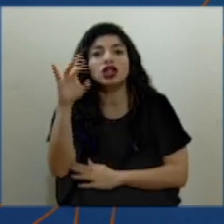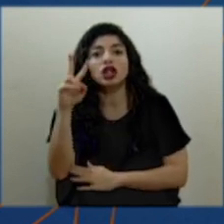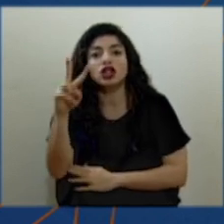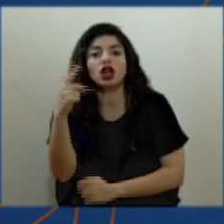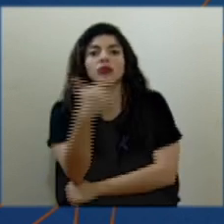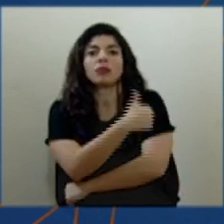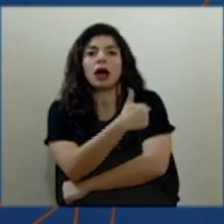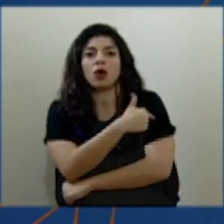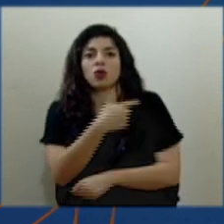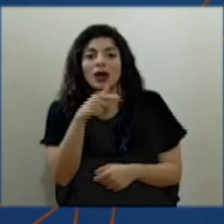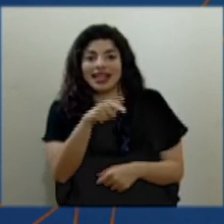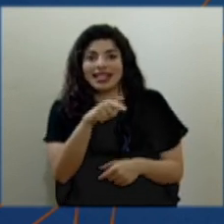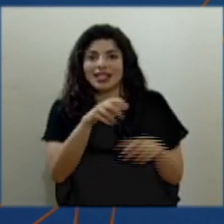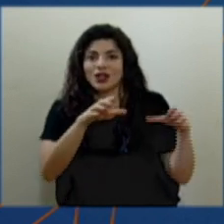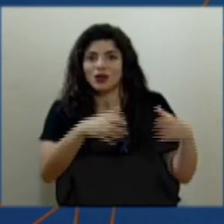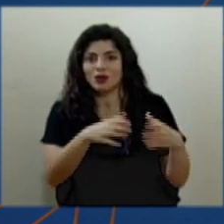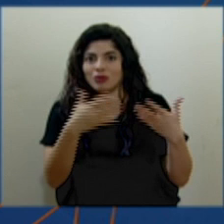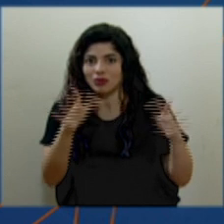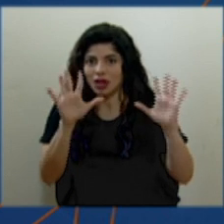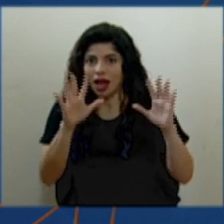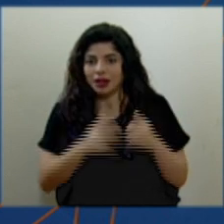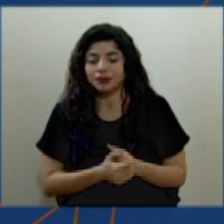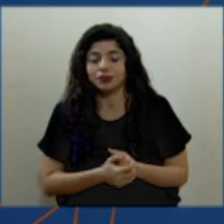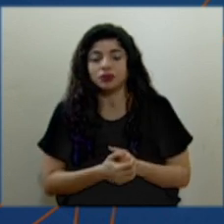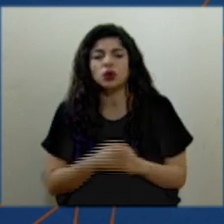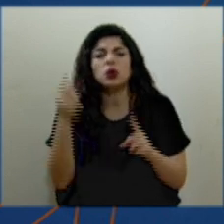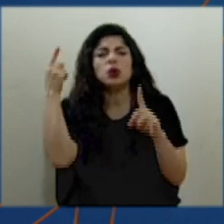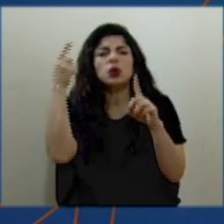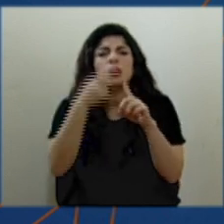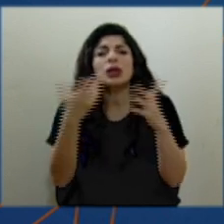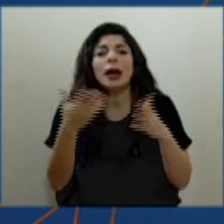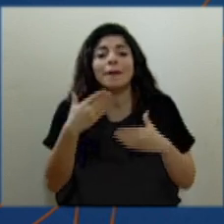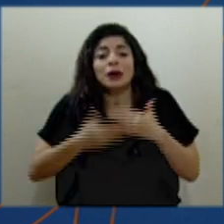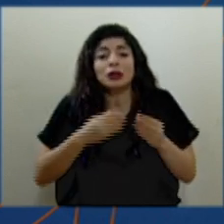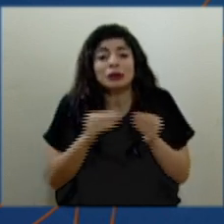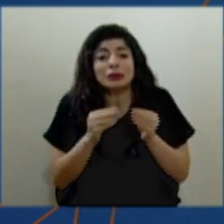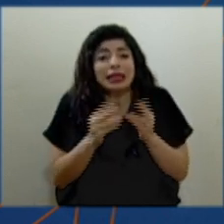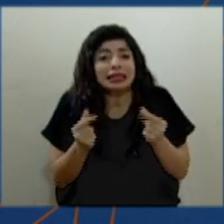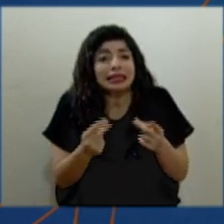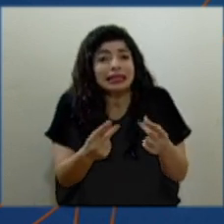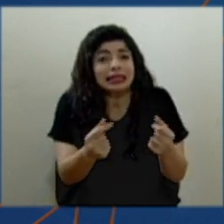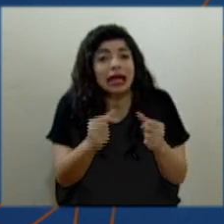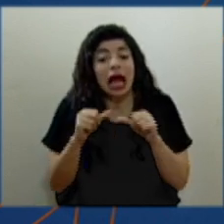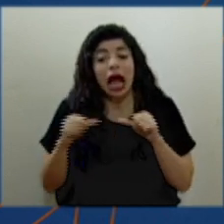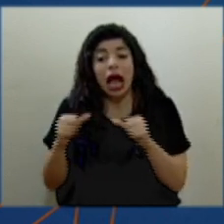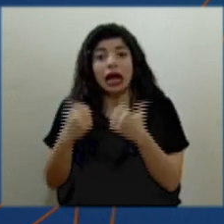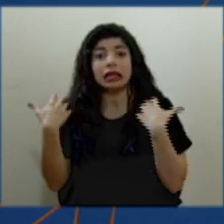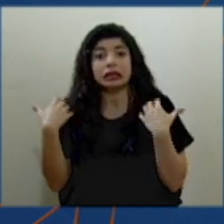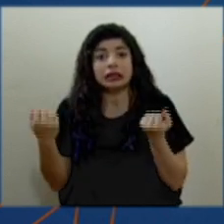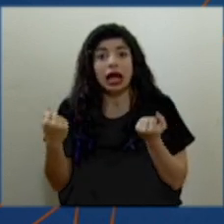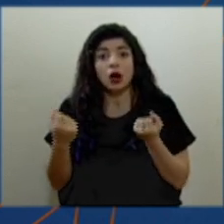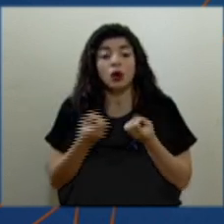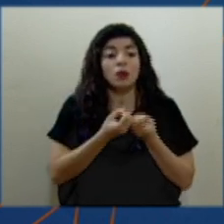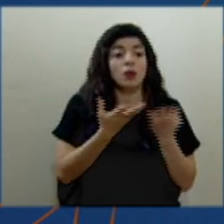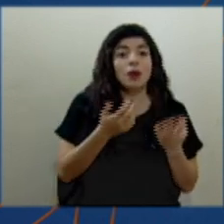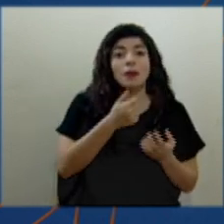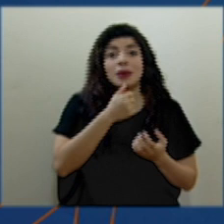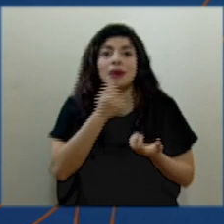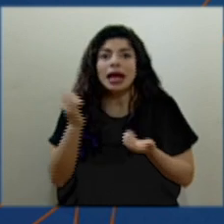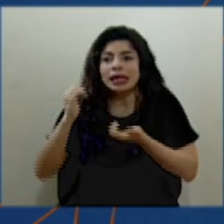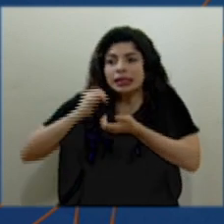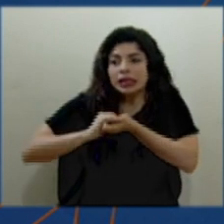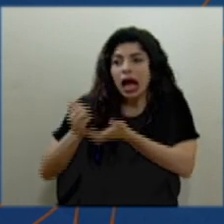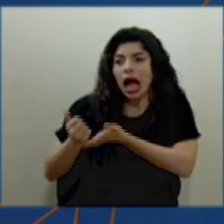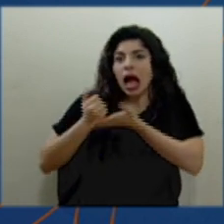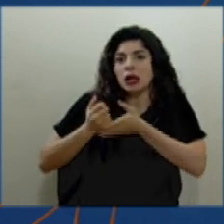60,782 dosis en este esquema. Con el objetivo de acelerar el proceso, las áreas de salud establecieron alianzas públicas-privadas para ampliar